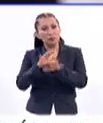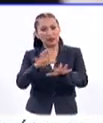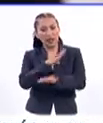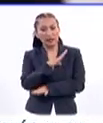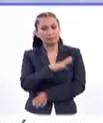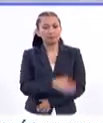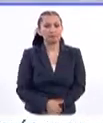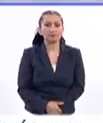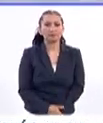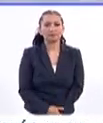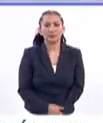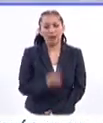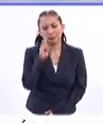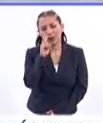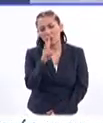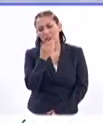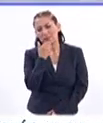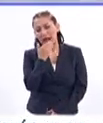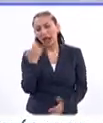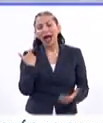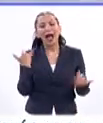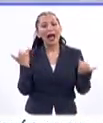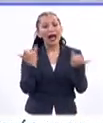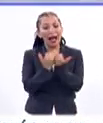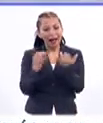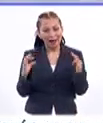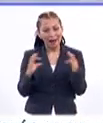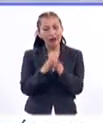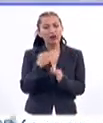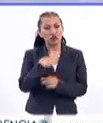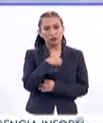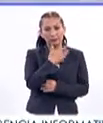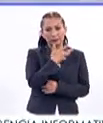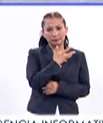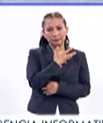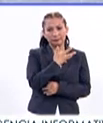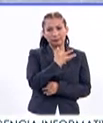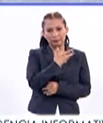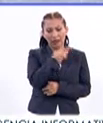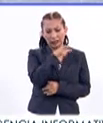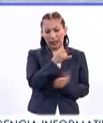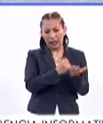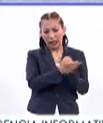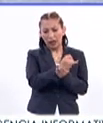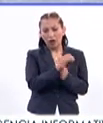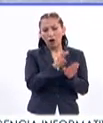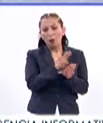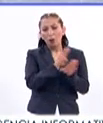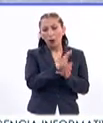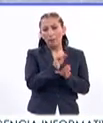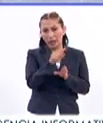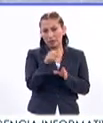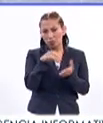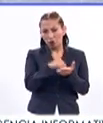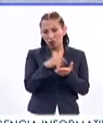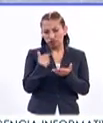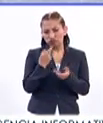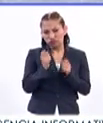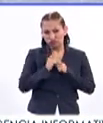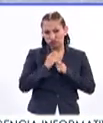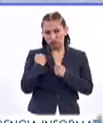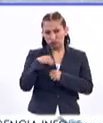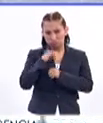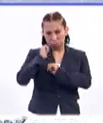que padecían. Vimos que había una feliz coincidencia porque nosotros tenemos eso definido como parte de las atribuciones